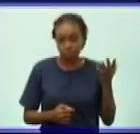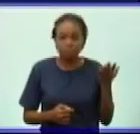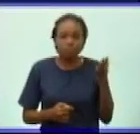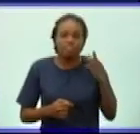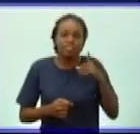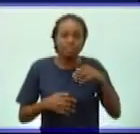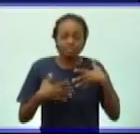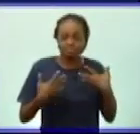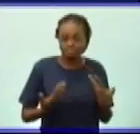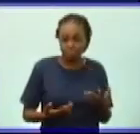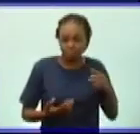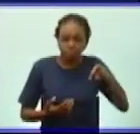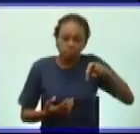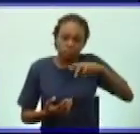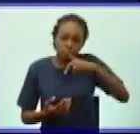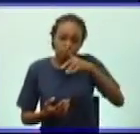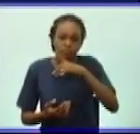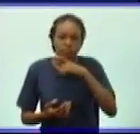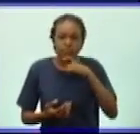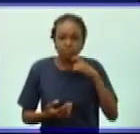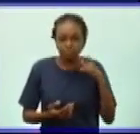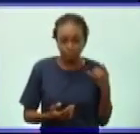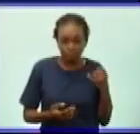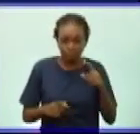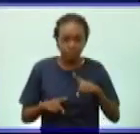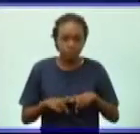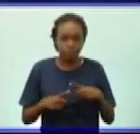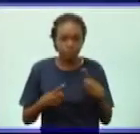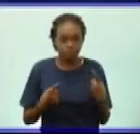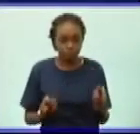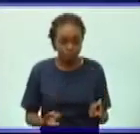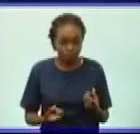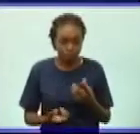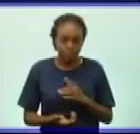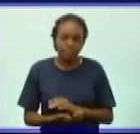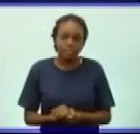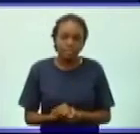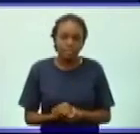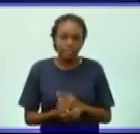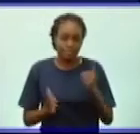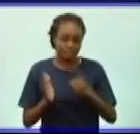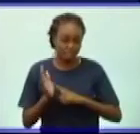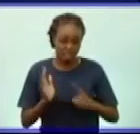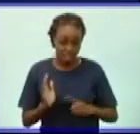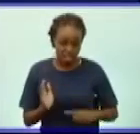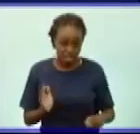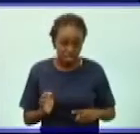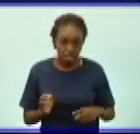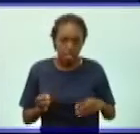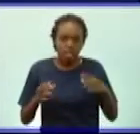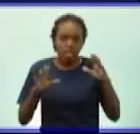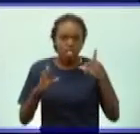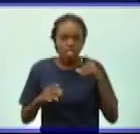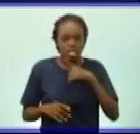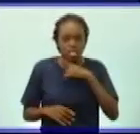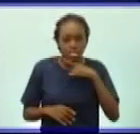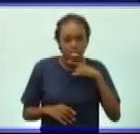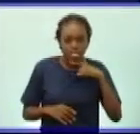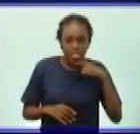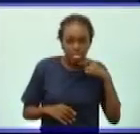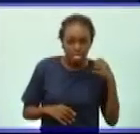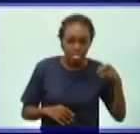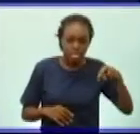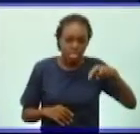despacio, debido a que se ha transformado o transmitido la energía en menor tiempo.